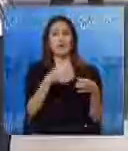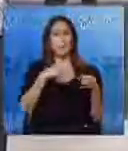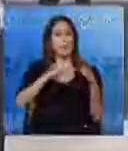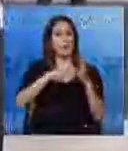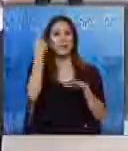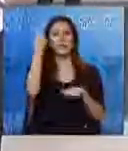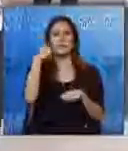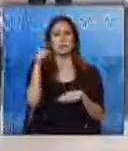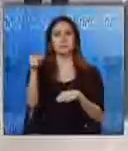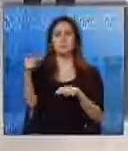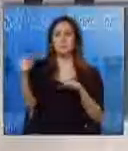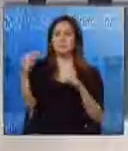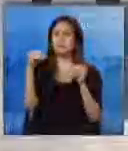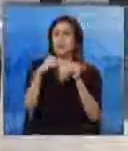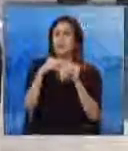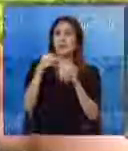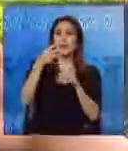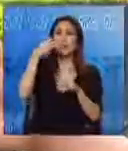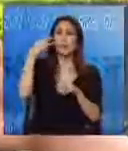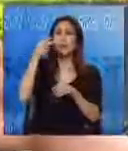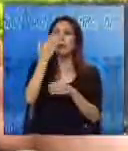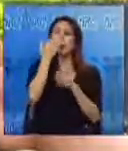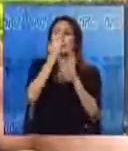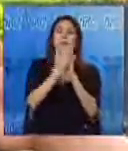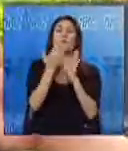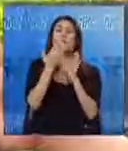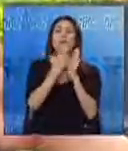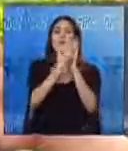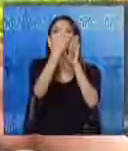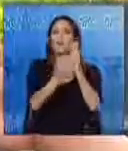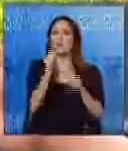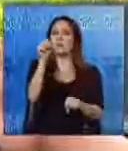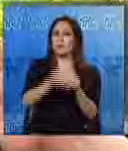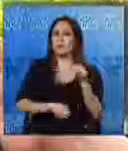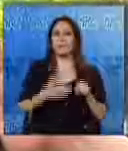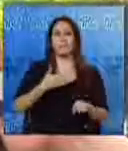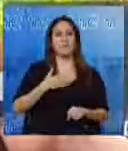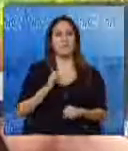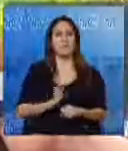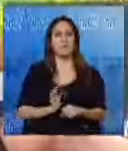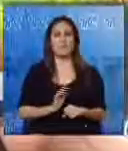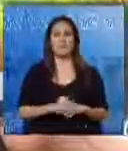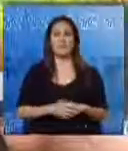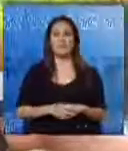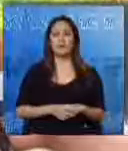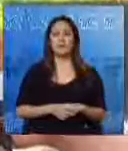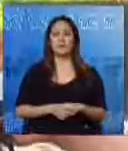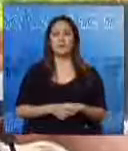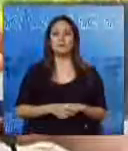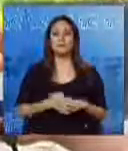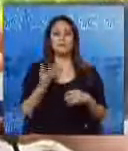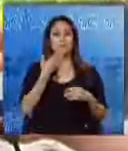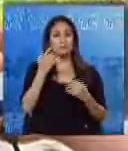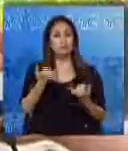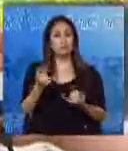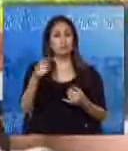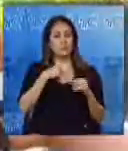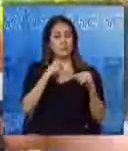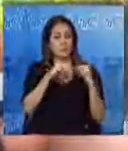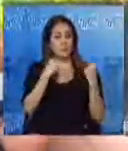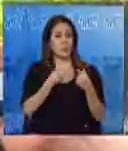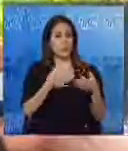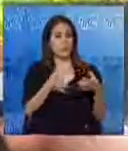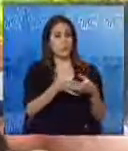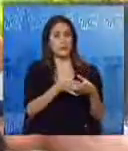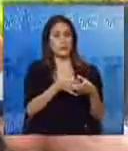no continúe afectando a su población amazónica. Nunca en mi dirección a las organizaciones, como la Confederación Shuar, como